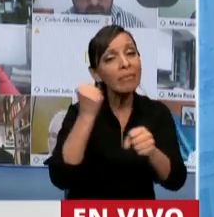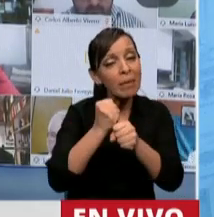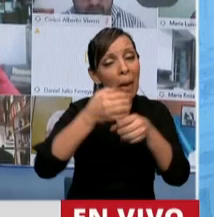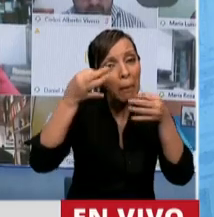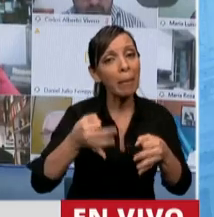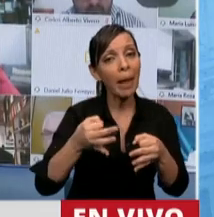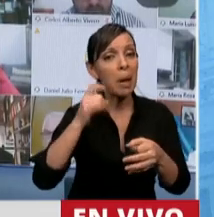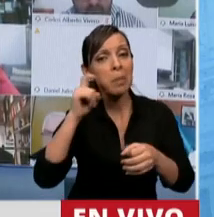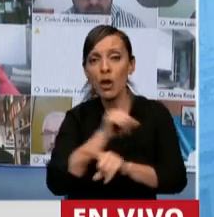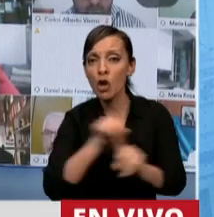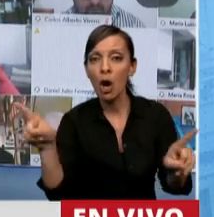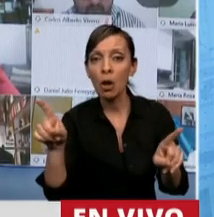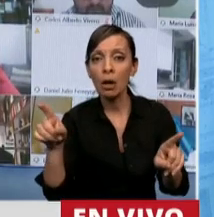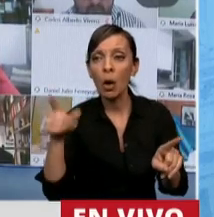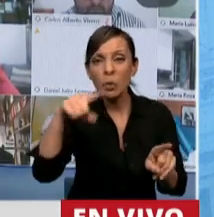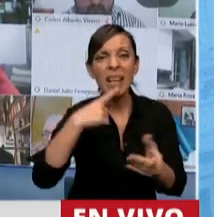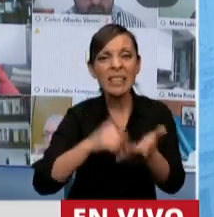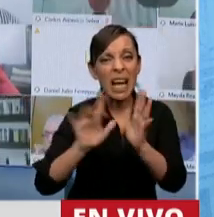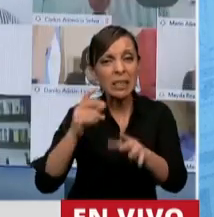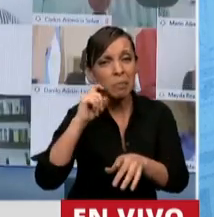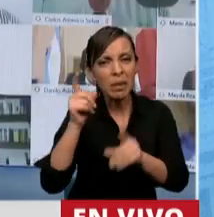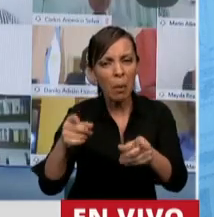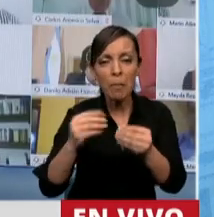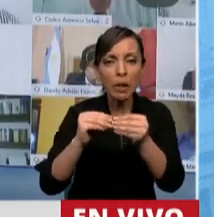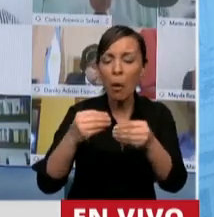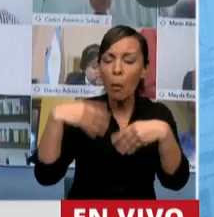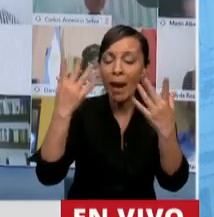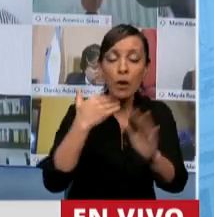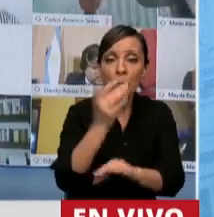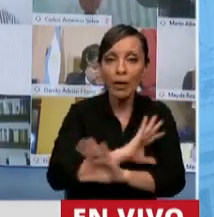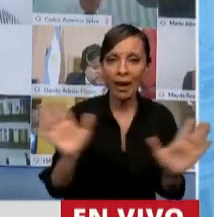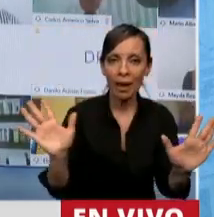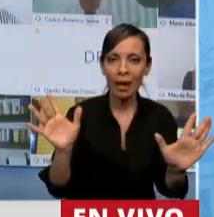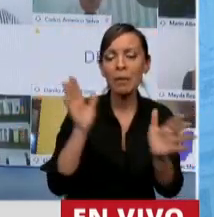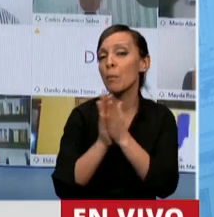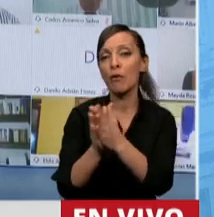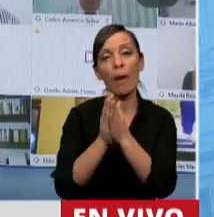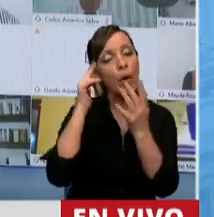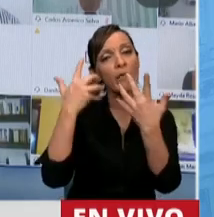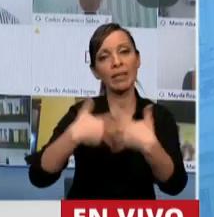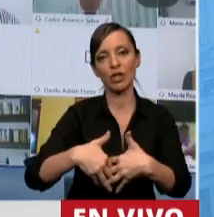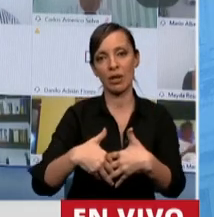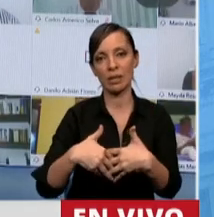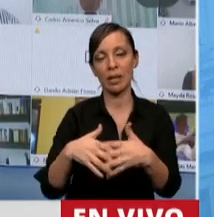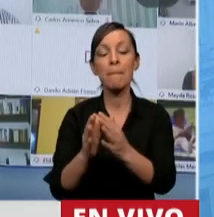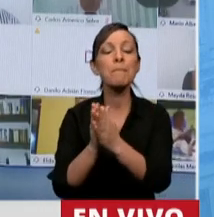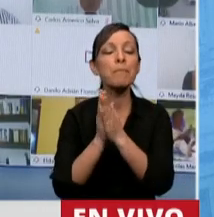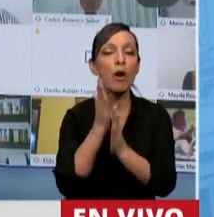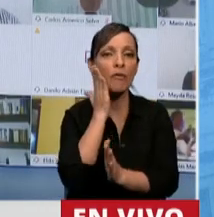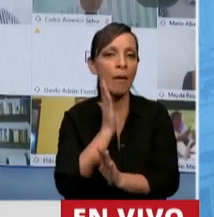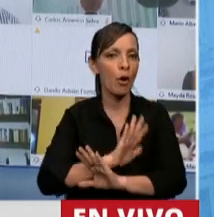emprender, vaya a saber por qué razón. Ya no importan las razones, pero reflexionen. Por